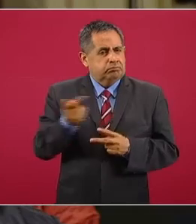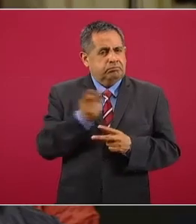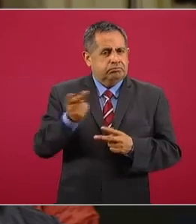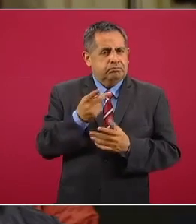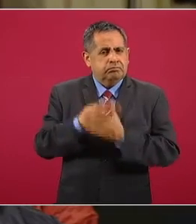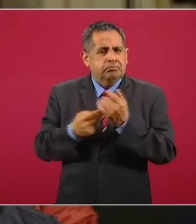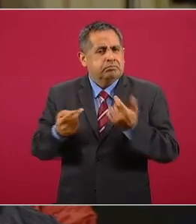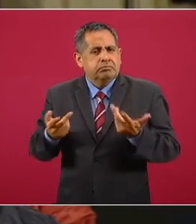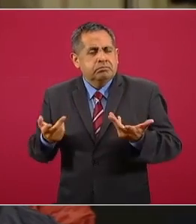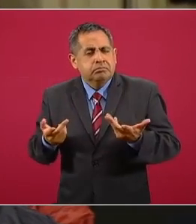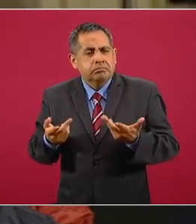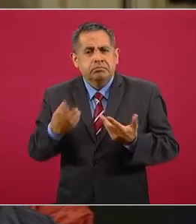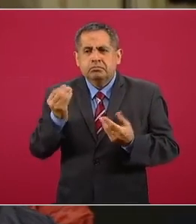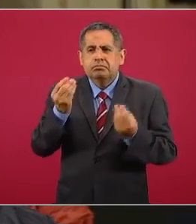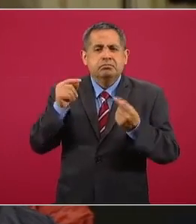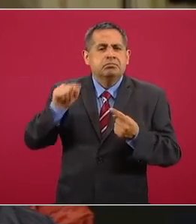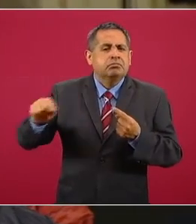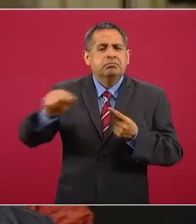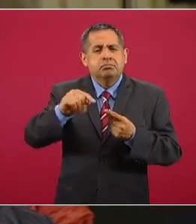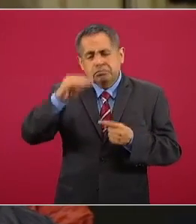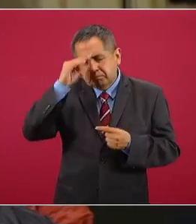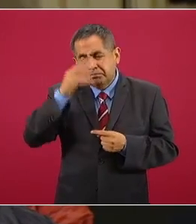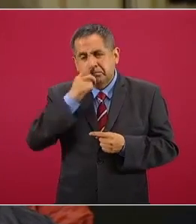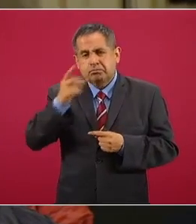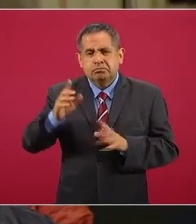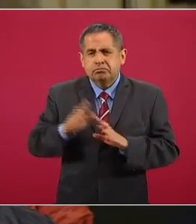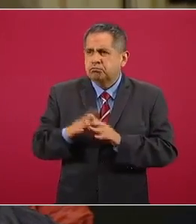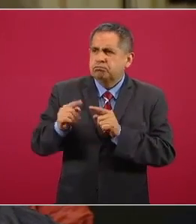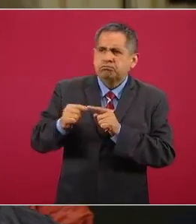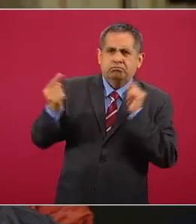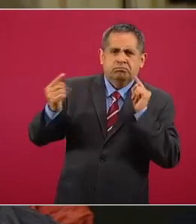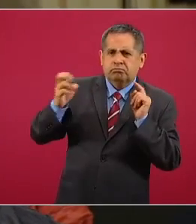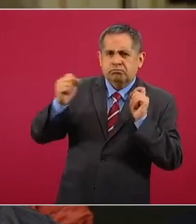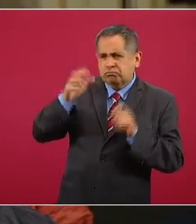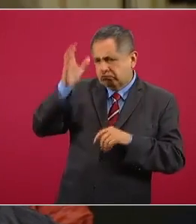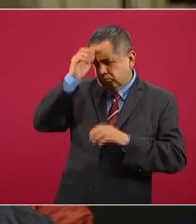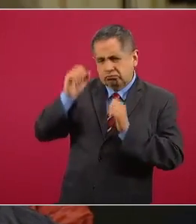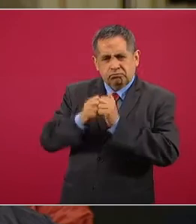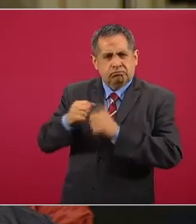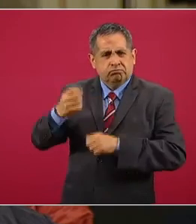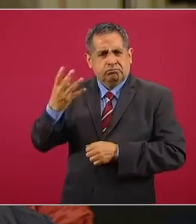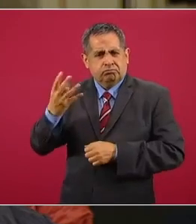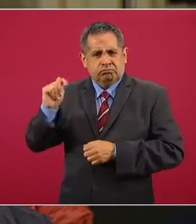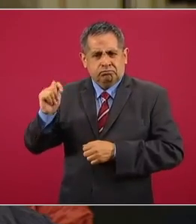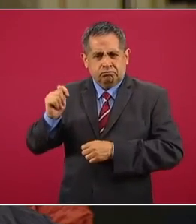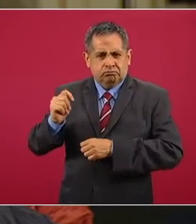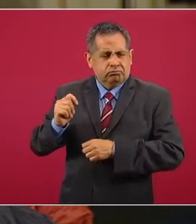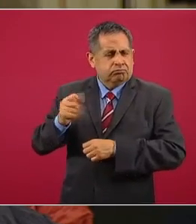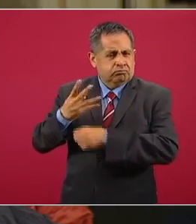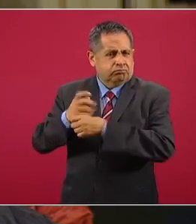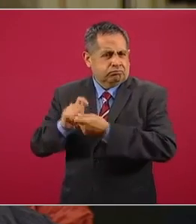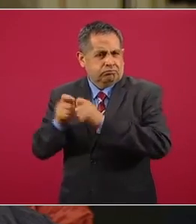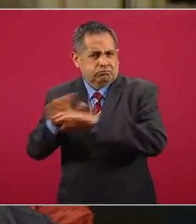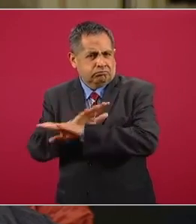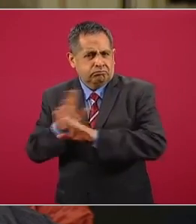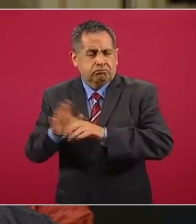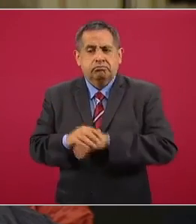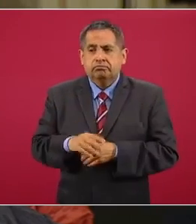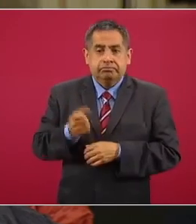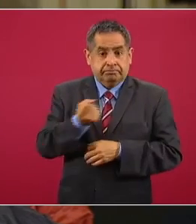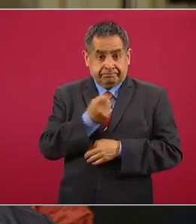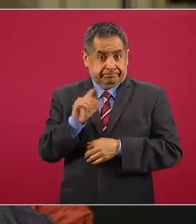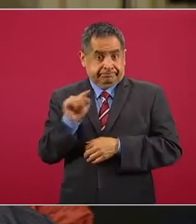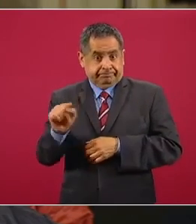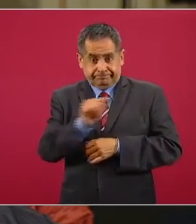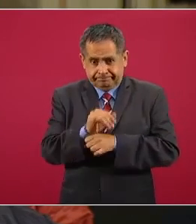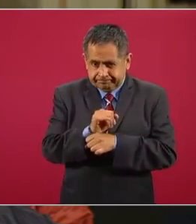casos, bueno, muchos de ellos incluso se dicen contrarios a la 4T. Algunos de ellos también han sido investigados